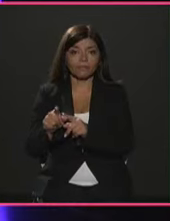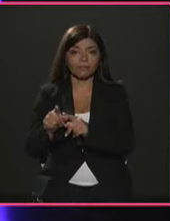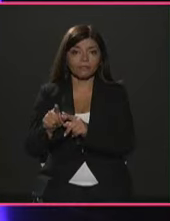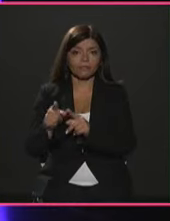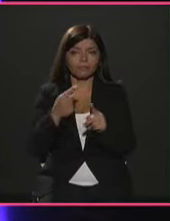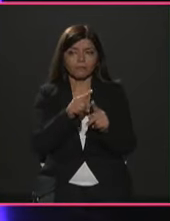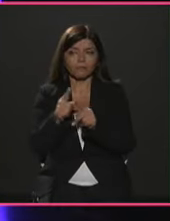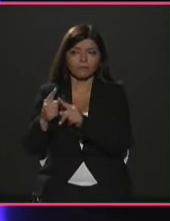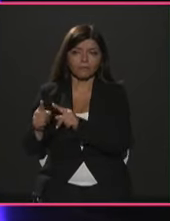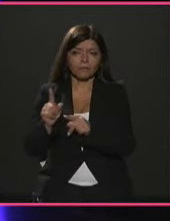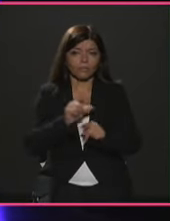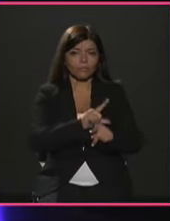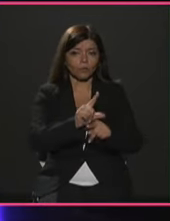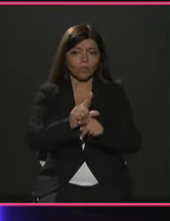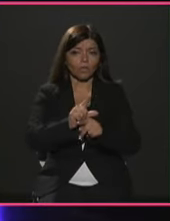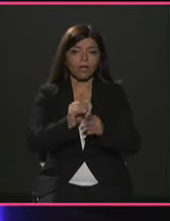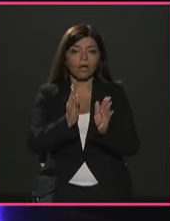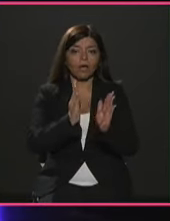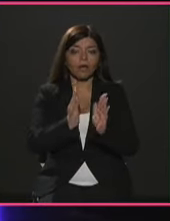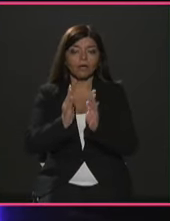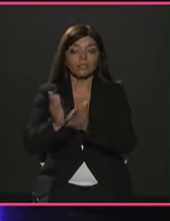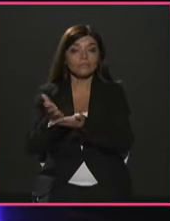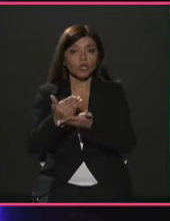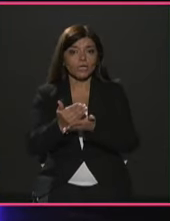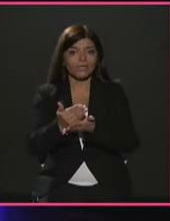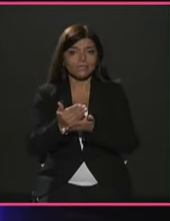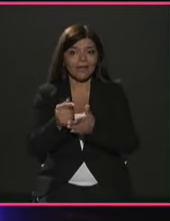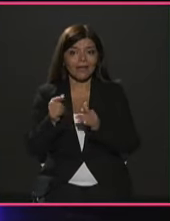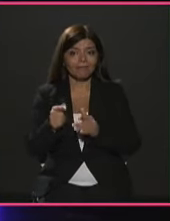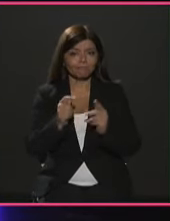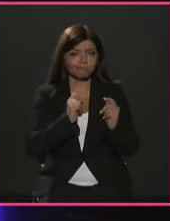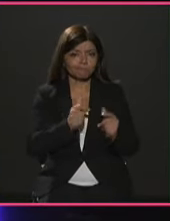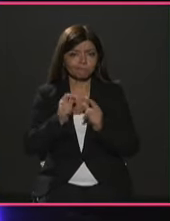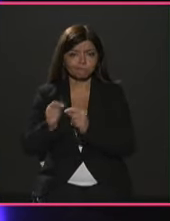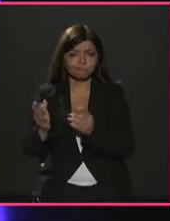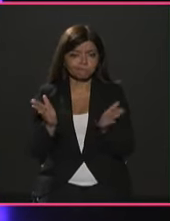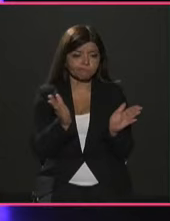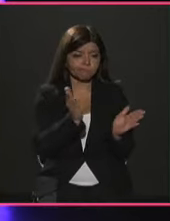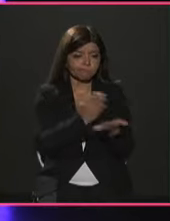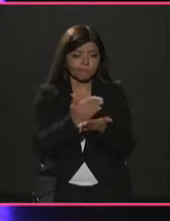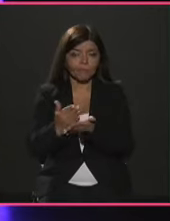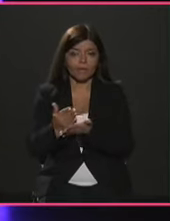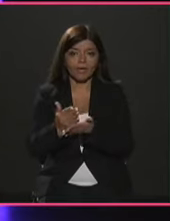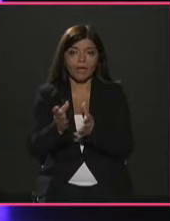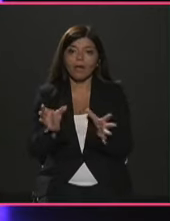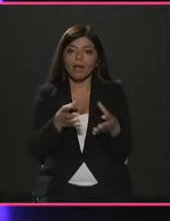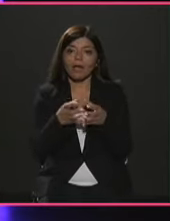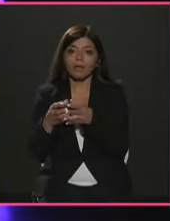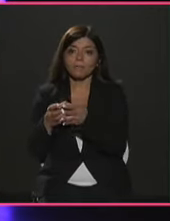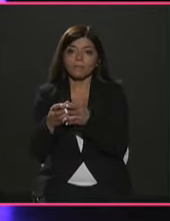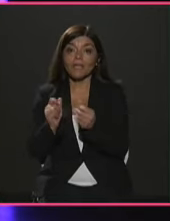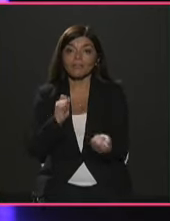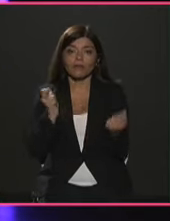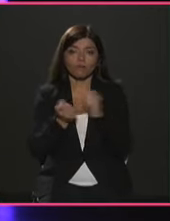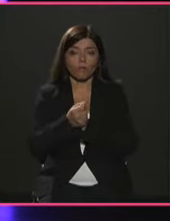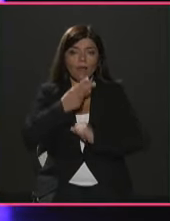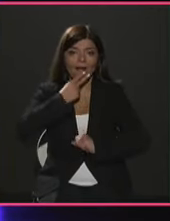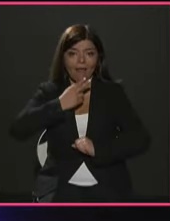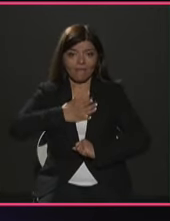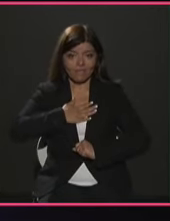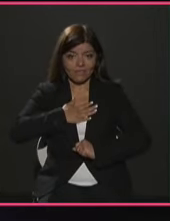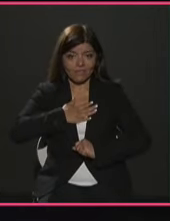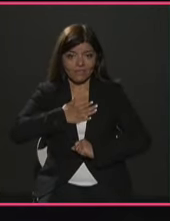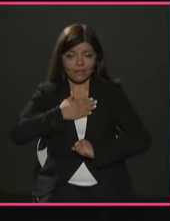diferente se organizaran Y esa capacidad de organización les permitió transformar sus vidas pero